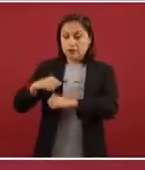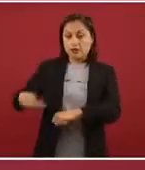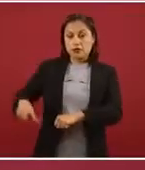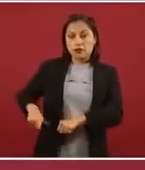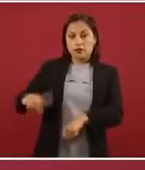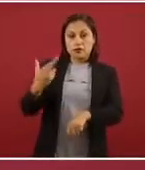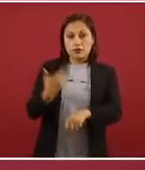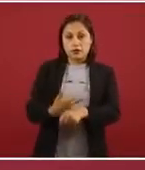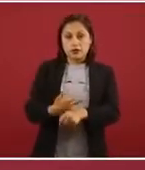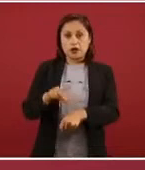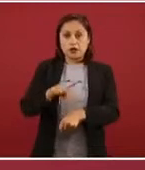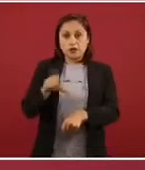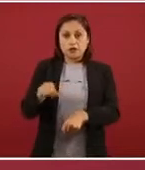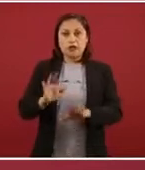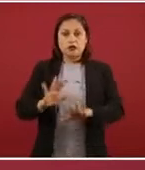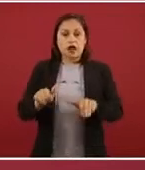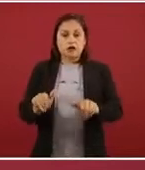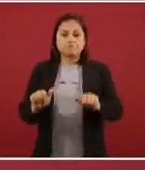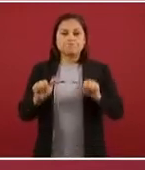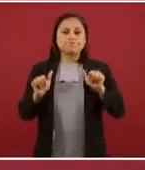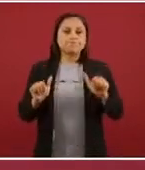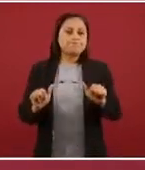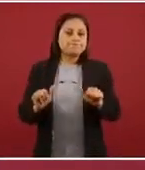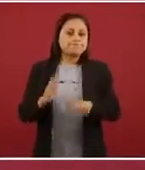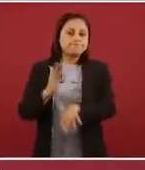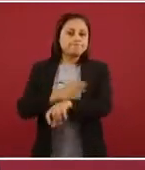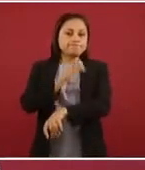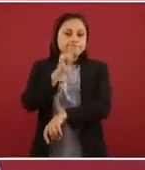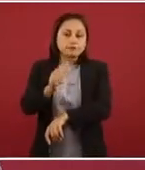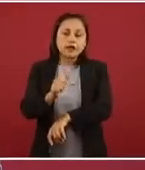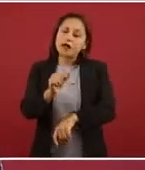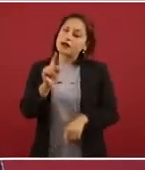tiene impunidad. No, no hay